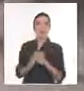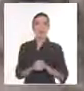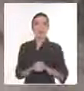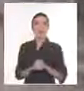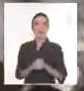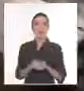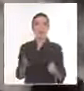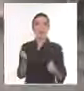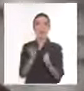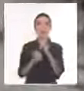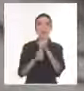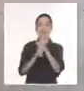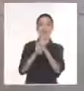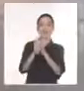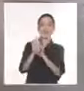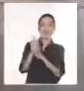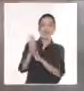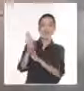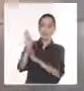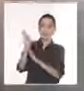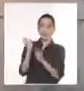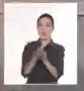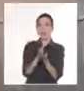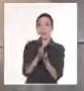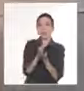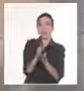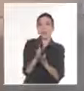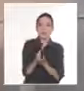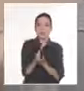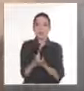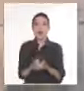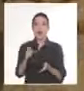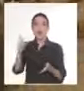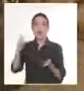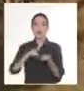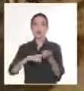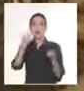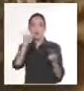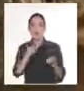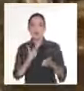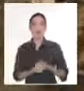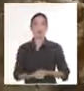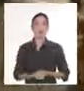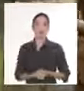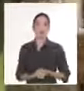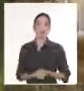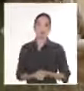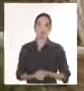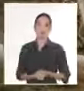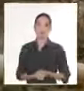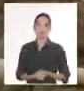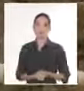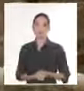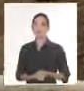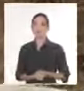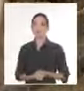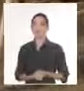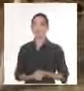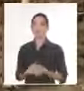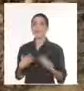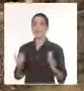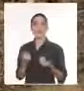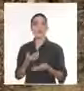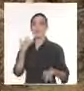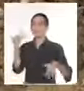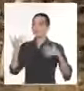Mucho orgullo sienten los asociados de la Sabino Pupo por tener entre sus filas al destacado ganadero Darel, que desde su puesto